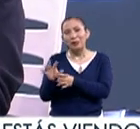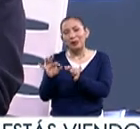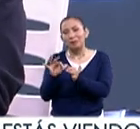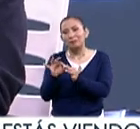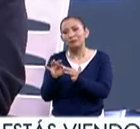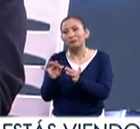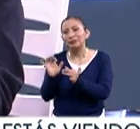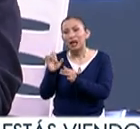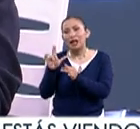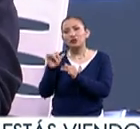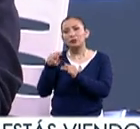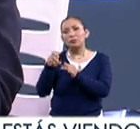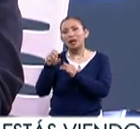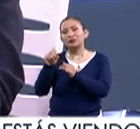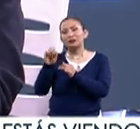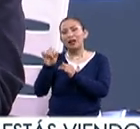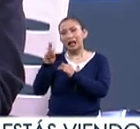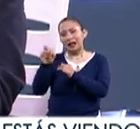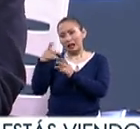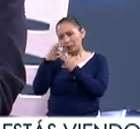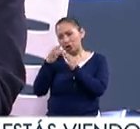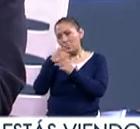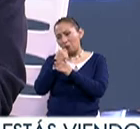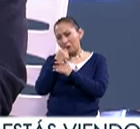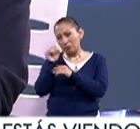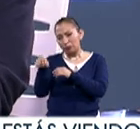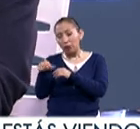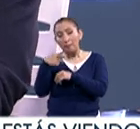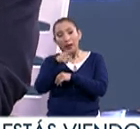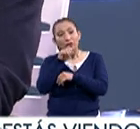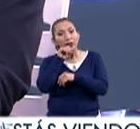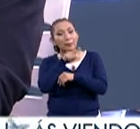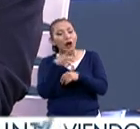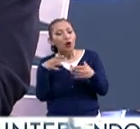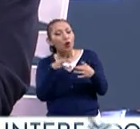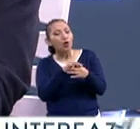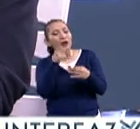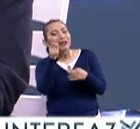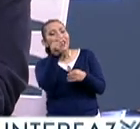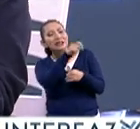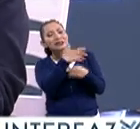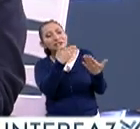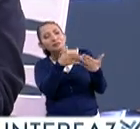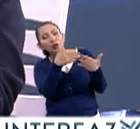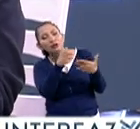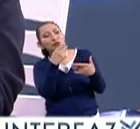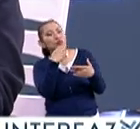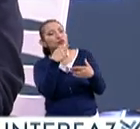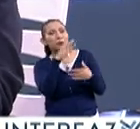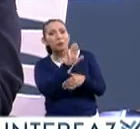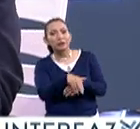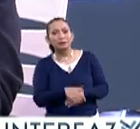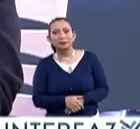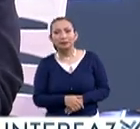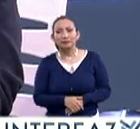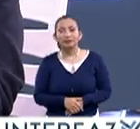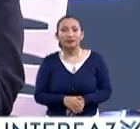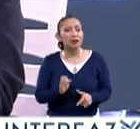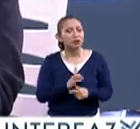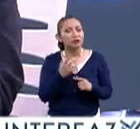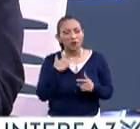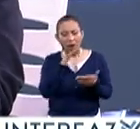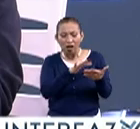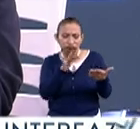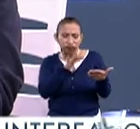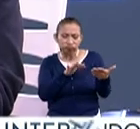hacer ver Helio Masferrer hace unos momentos, pero también con todo lo que las vanguardias están manejando, ¿no? Sí. Entonces leí